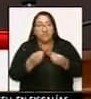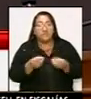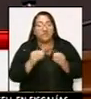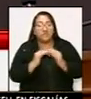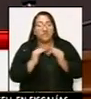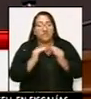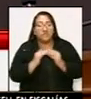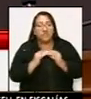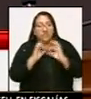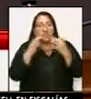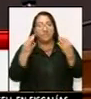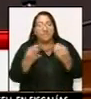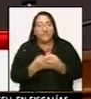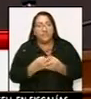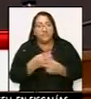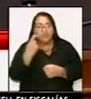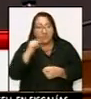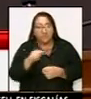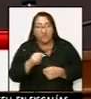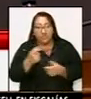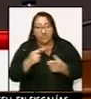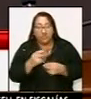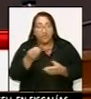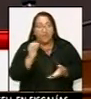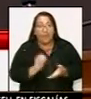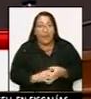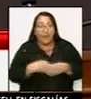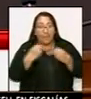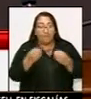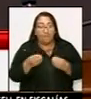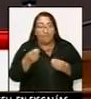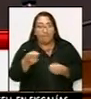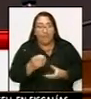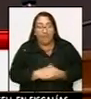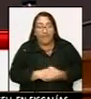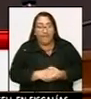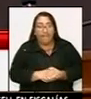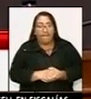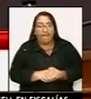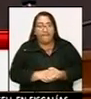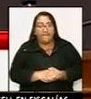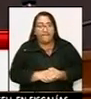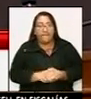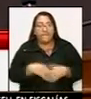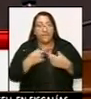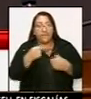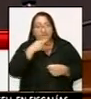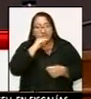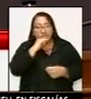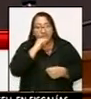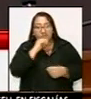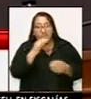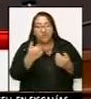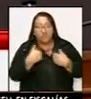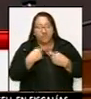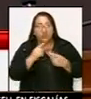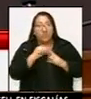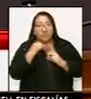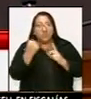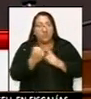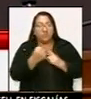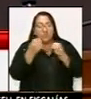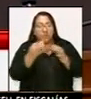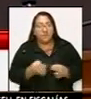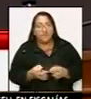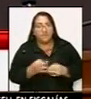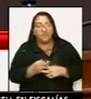bienestar de la familia. Por ello, cuanto más oportunidades de empleos podemos dar a las mujeres, tendremos una sociedad